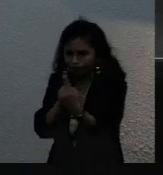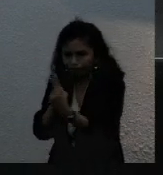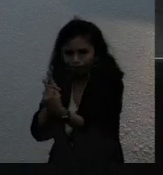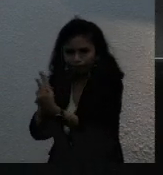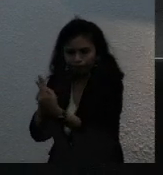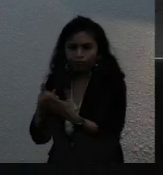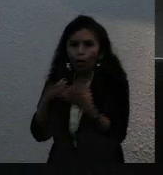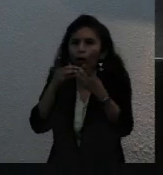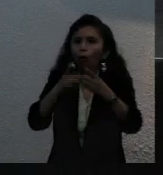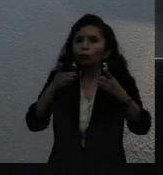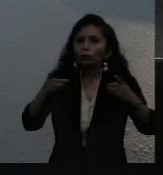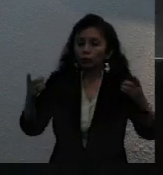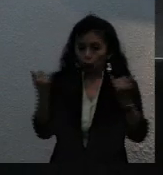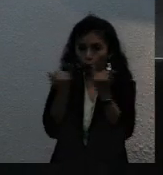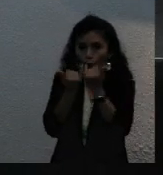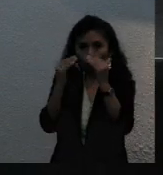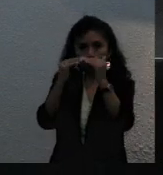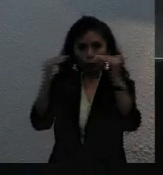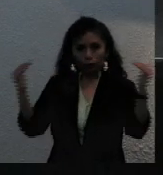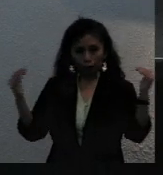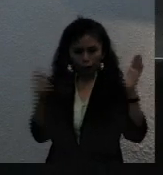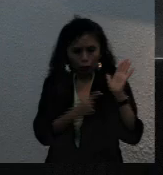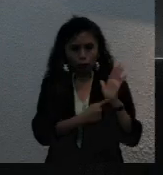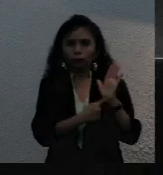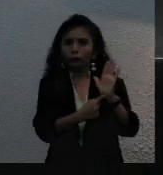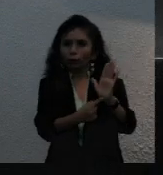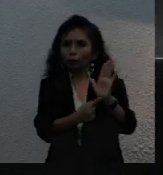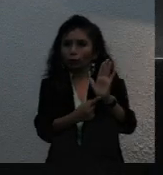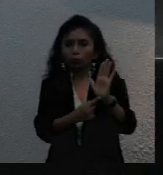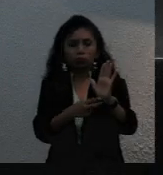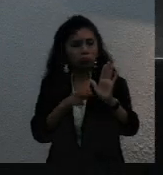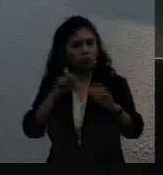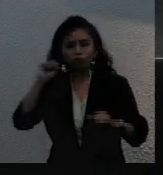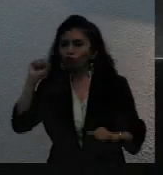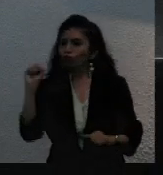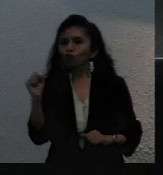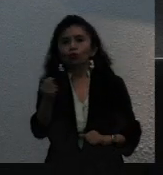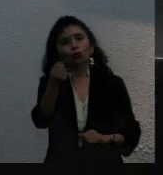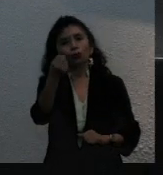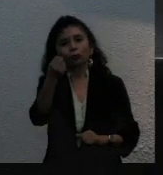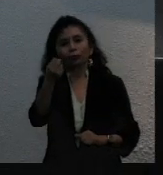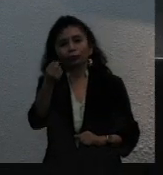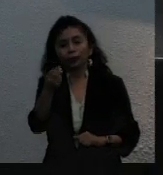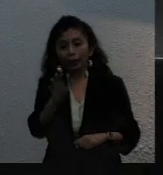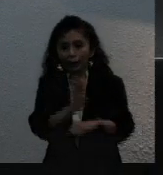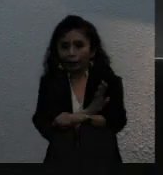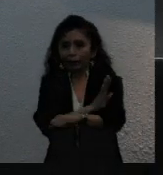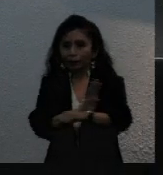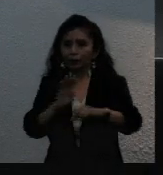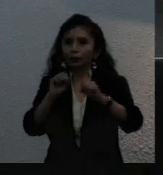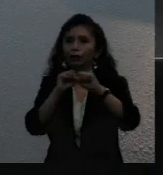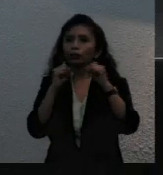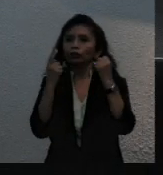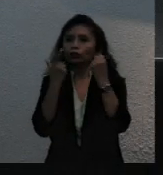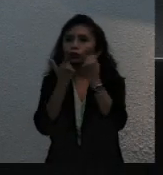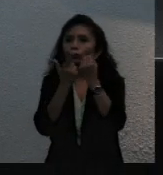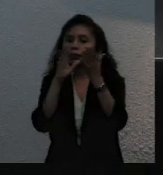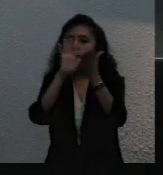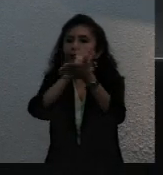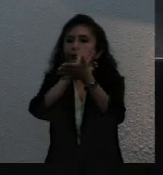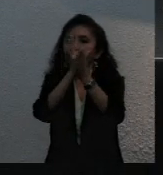para un desarrollo parejo ha demostrado ser una fórmula exitosa que impulsa el bienestar de esta nueva era de